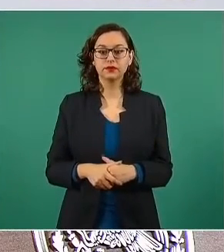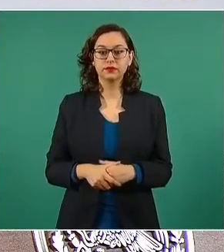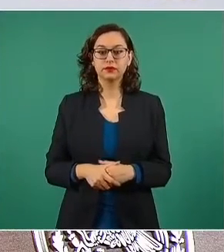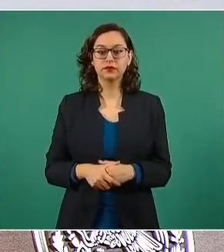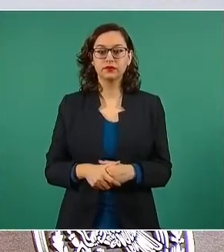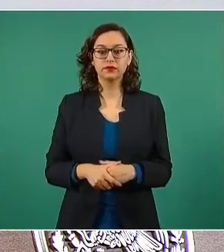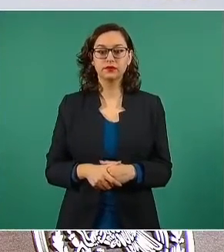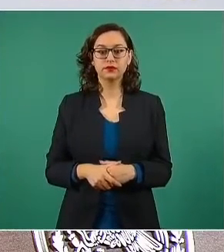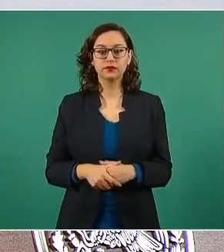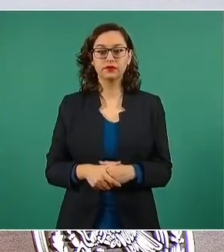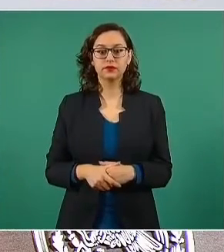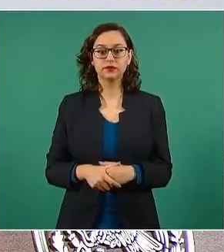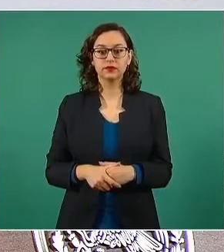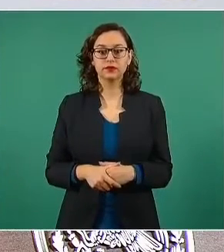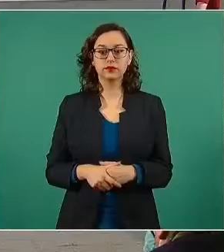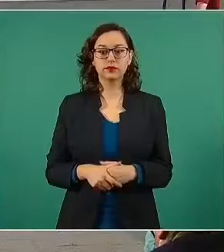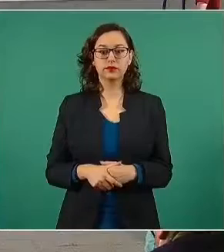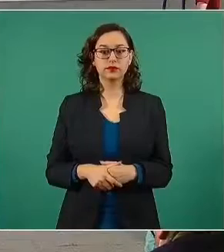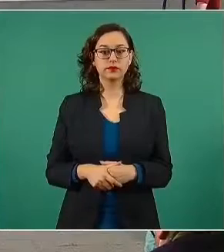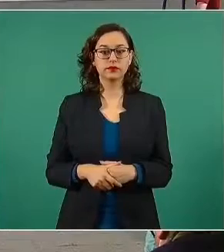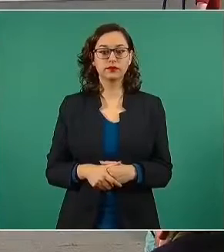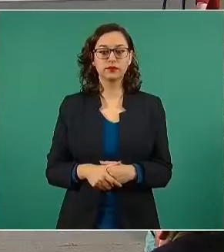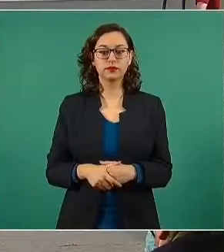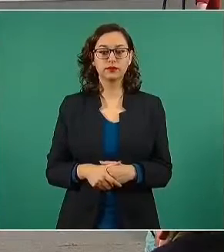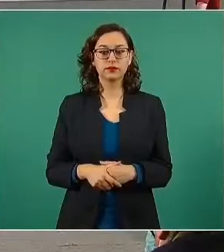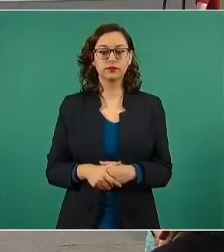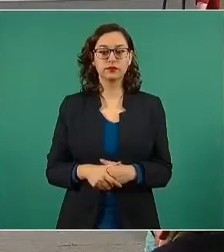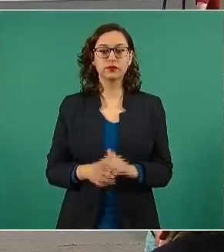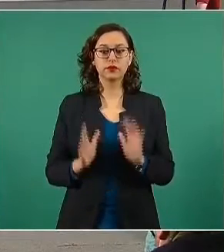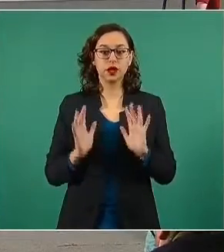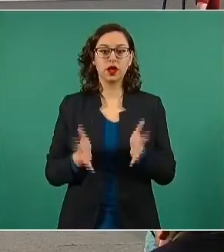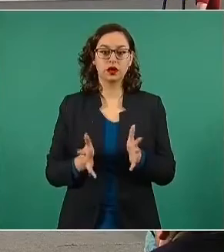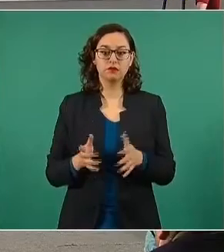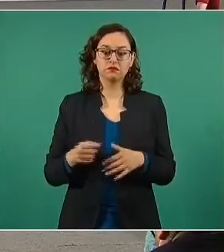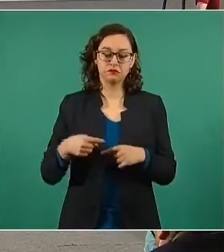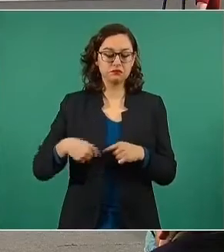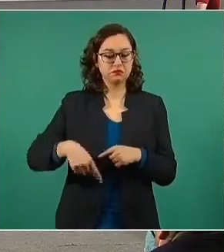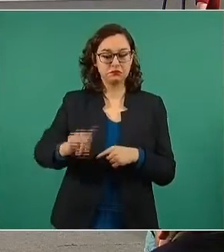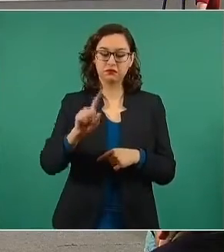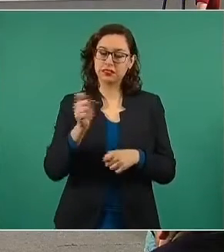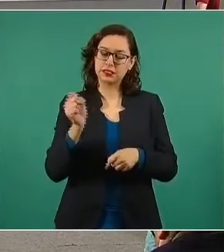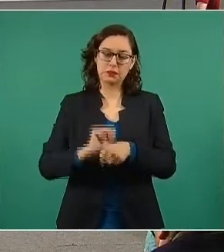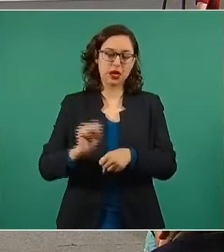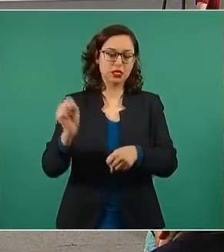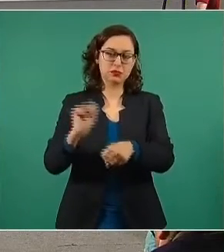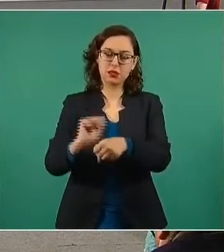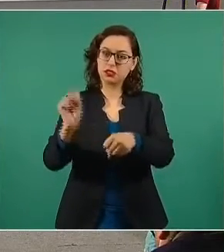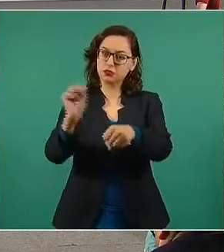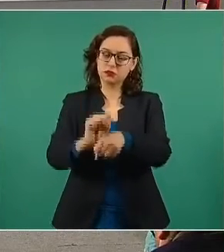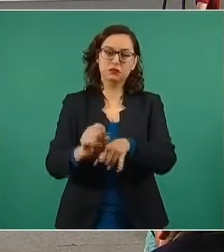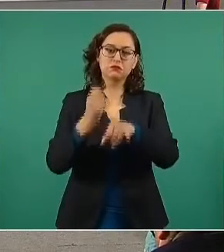Y vamos a iniciar este proceso.